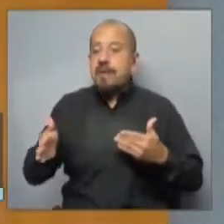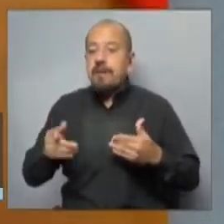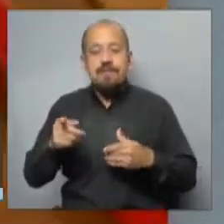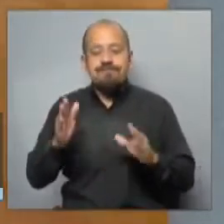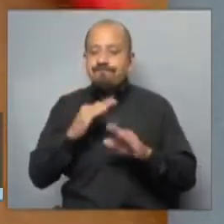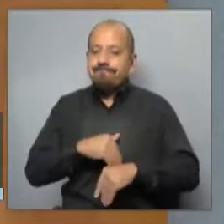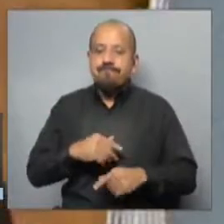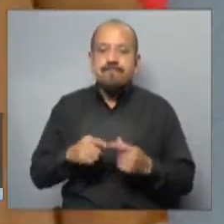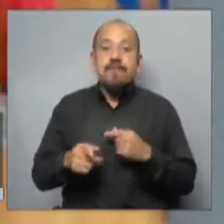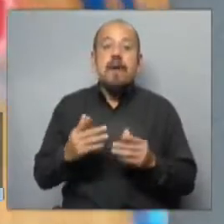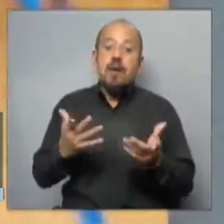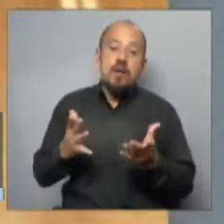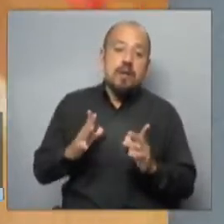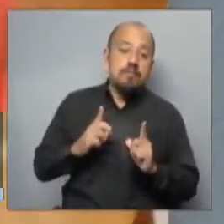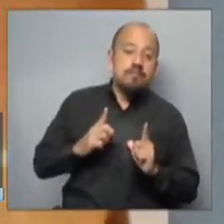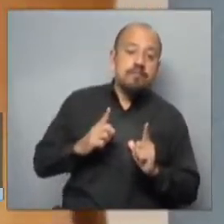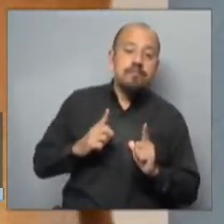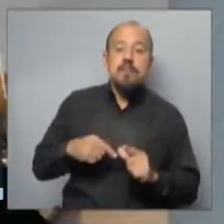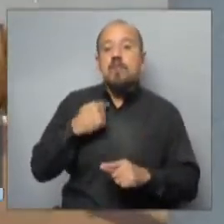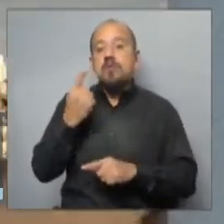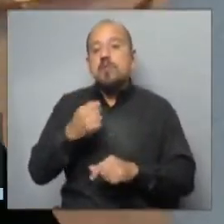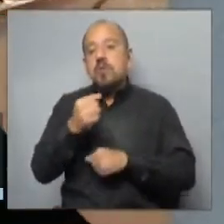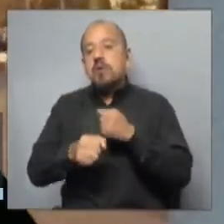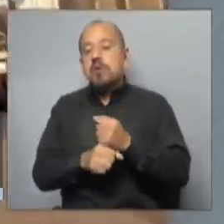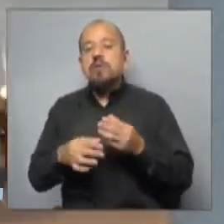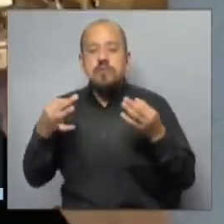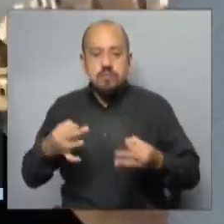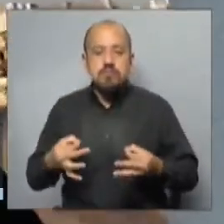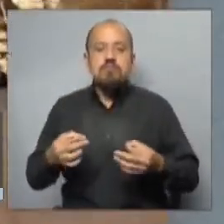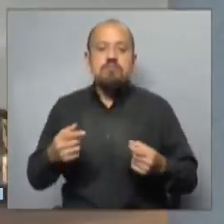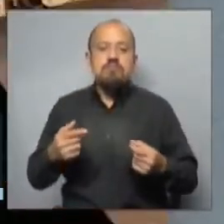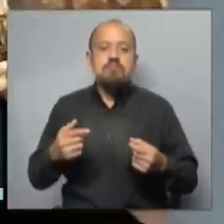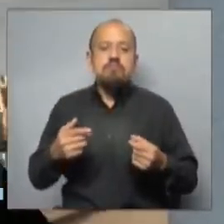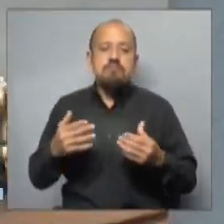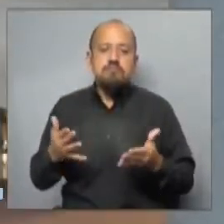pero tengo que esperar al año que viene la verdad que estoy